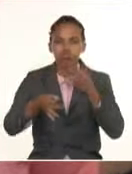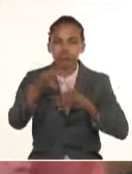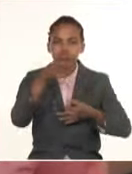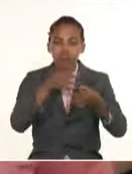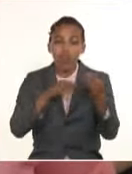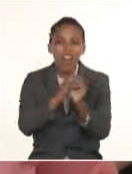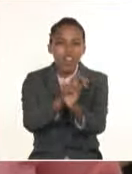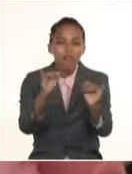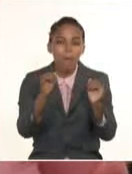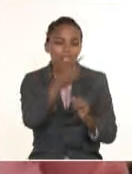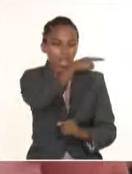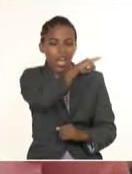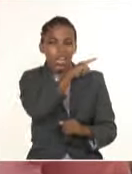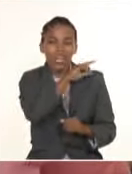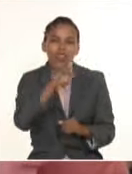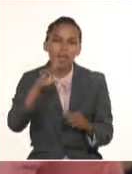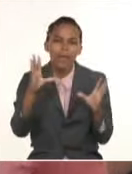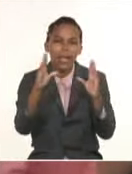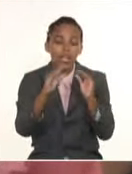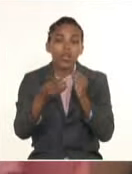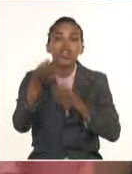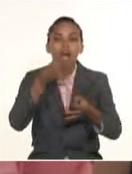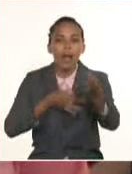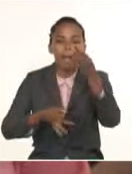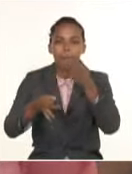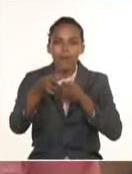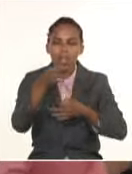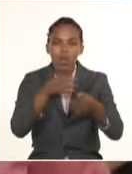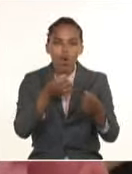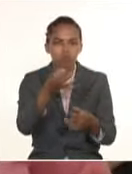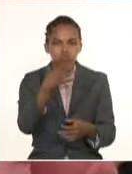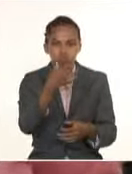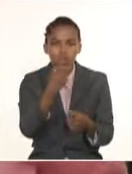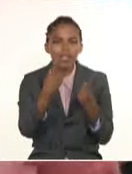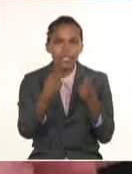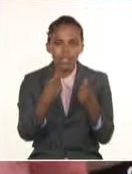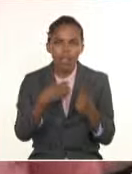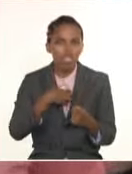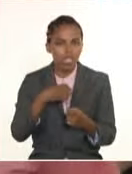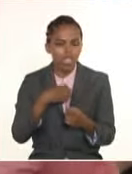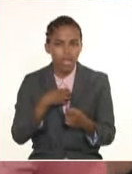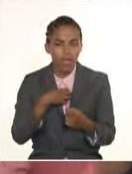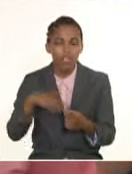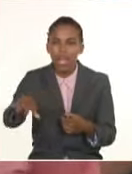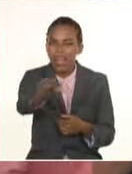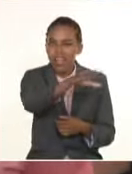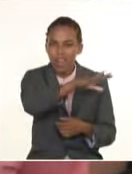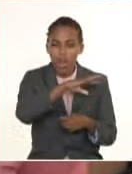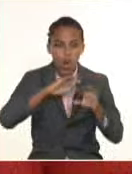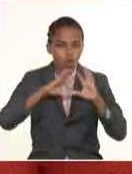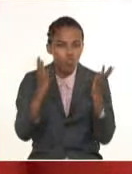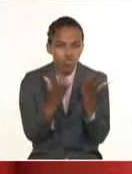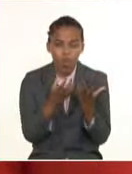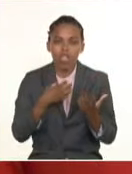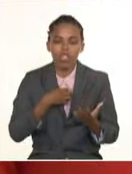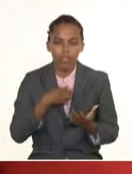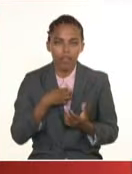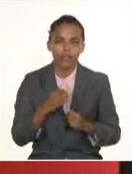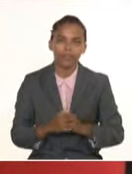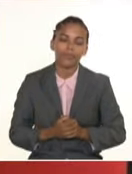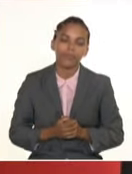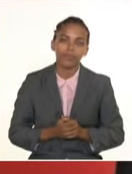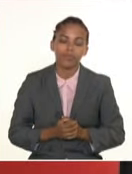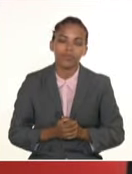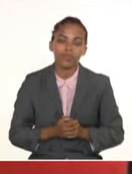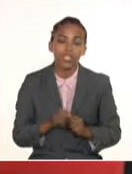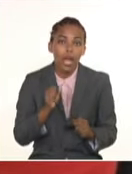9 de la noche, nos explicó que ellos tienen todos los medicamentos necesarios, que para ellos tienen todo lo que haga falta. A partir de que